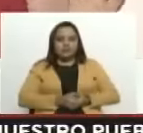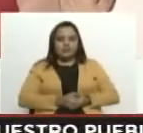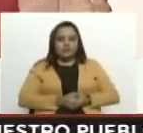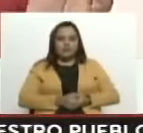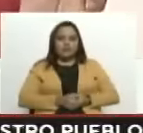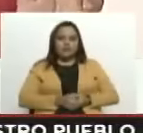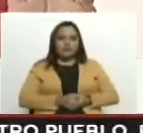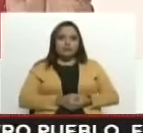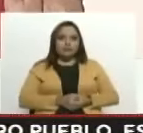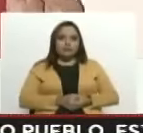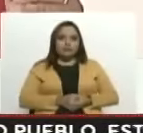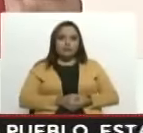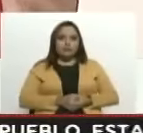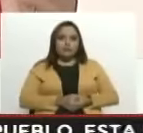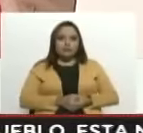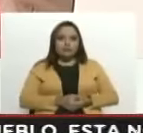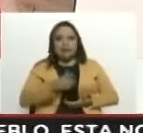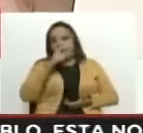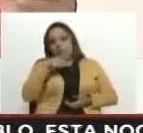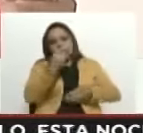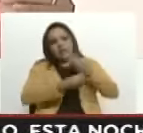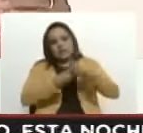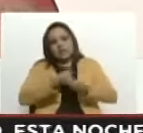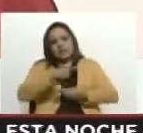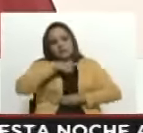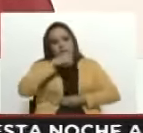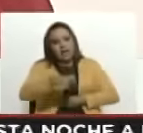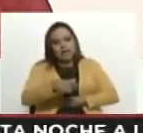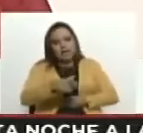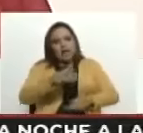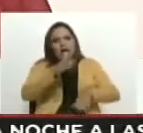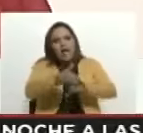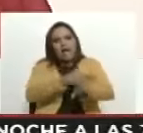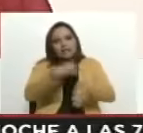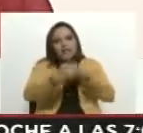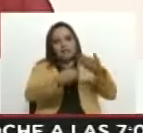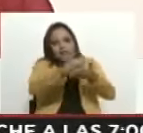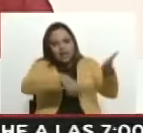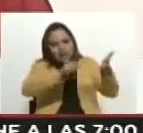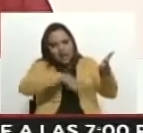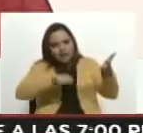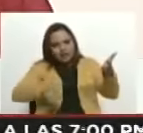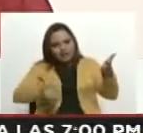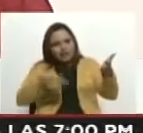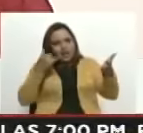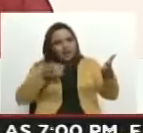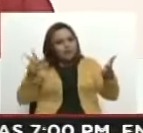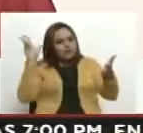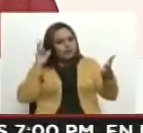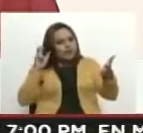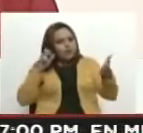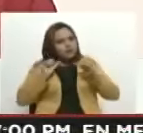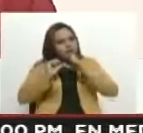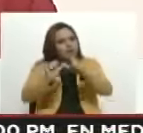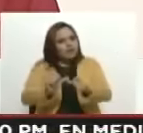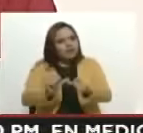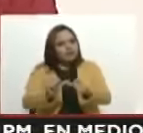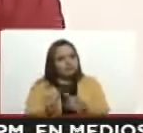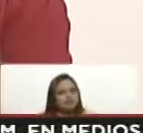Para no quedar mal, pues, antes de sacar el acta. ¿Tenemos ese audio? Vamos a escuchar. Vamos a seguir escuchando.